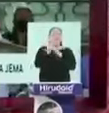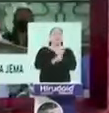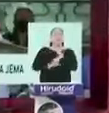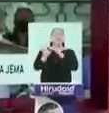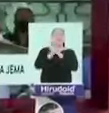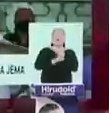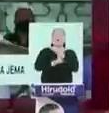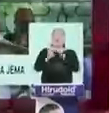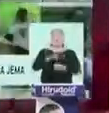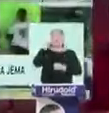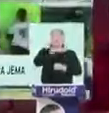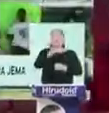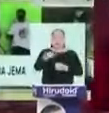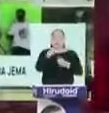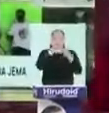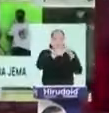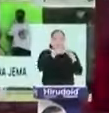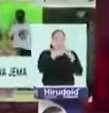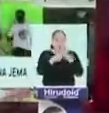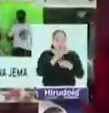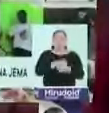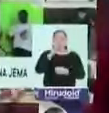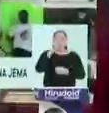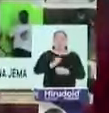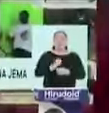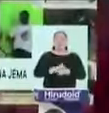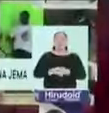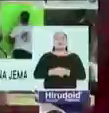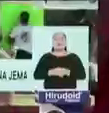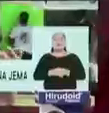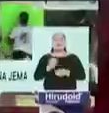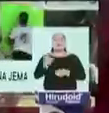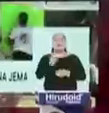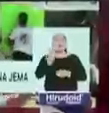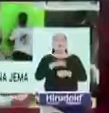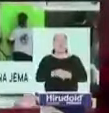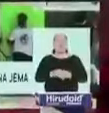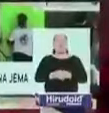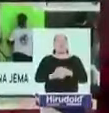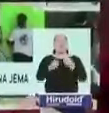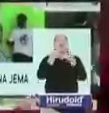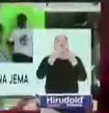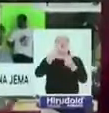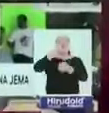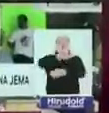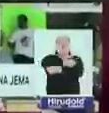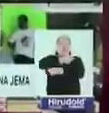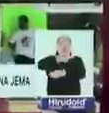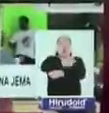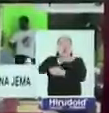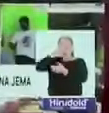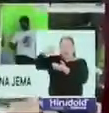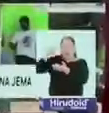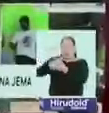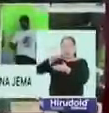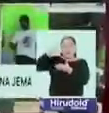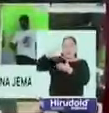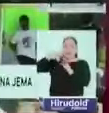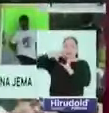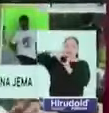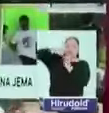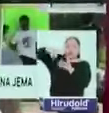colocarse su vacuna. Yo ya tengo mis 2 dosis, entiendo y entendí desde un principio que las 2 dosis